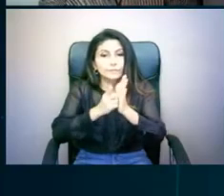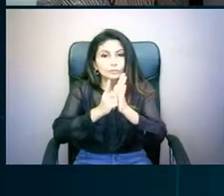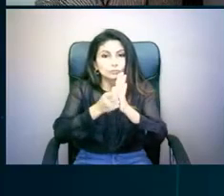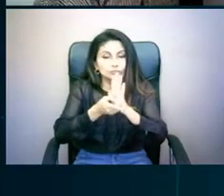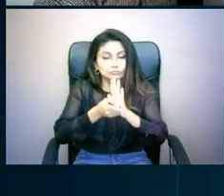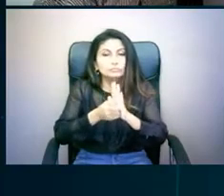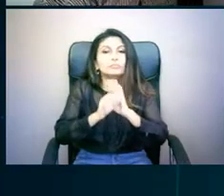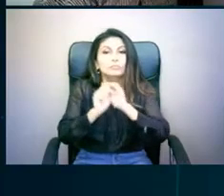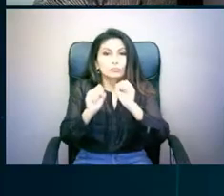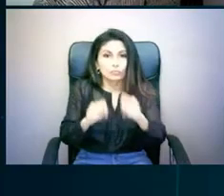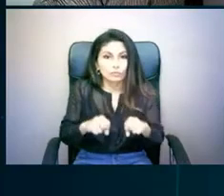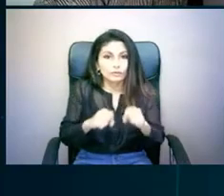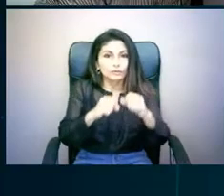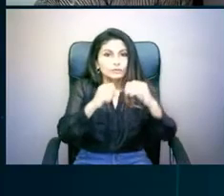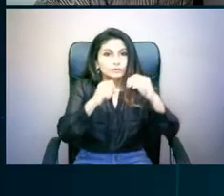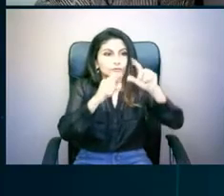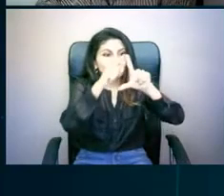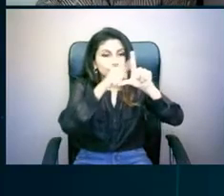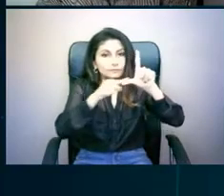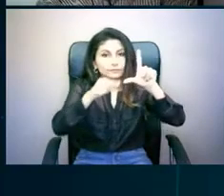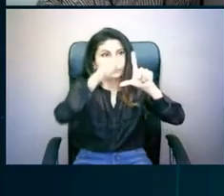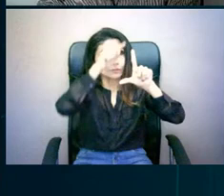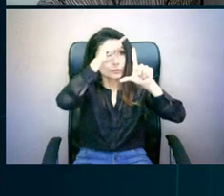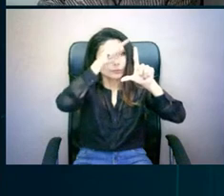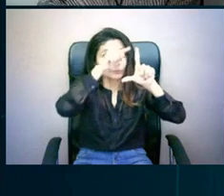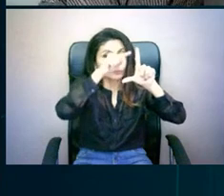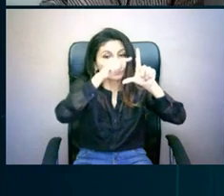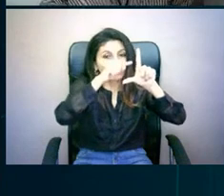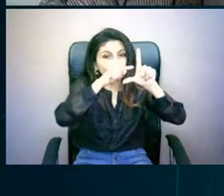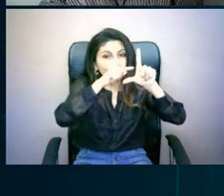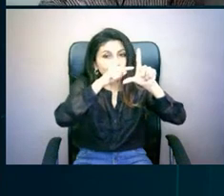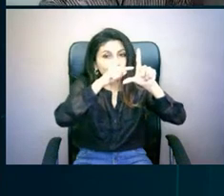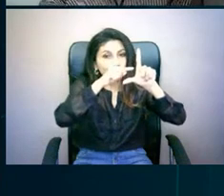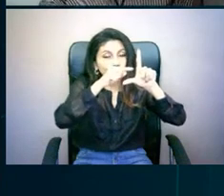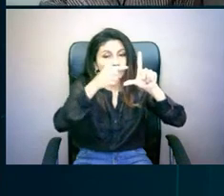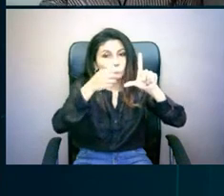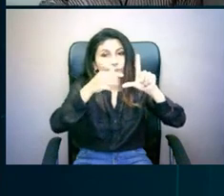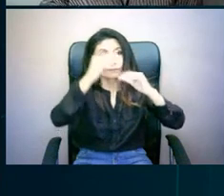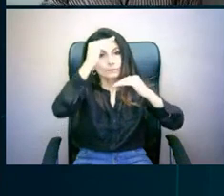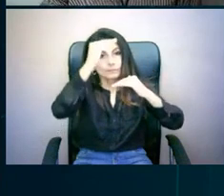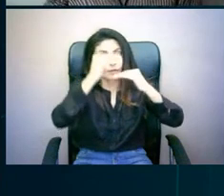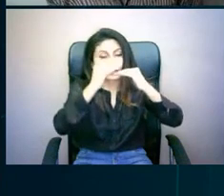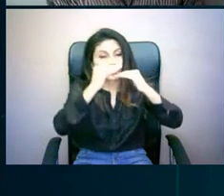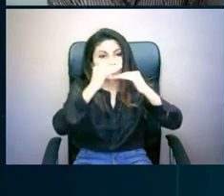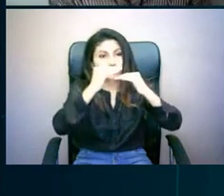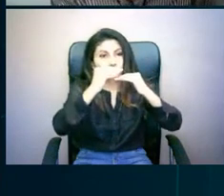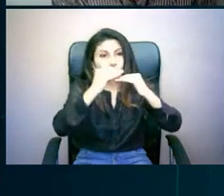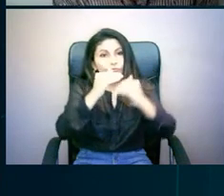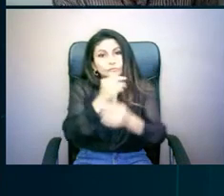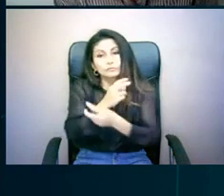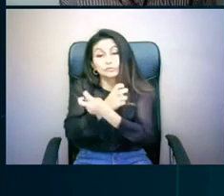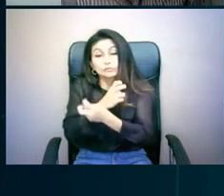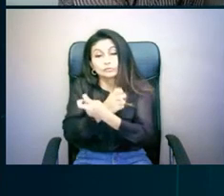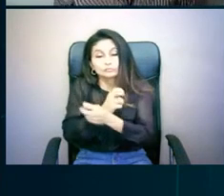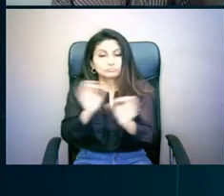logra llegar a condiciones de concentración de hexano por debajo de la toxicidad.